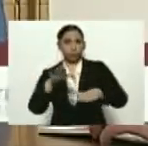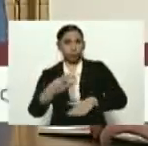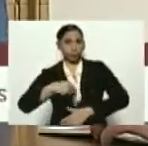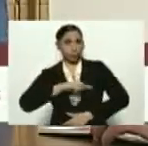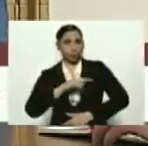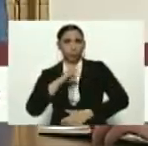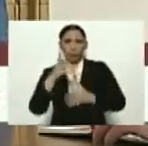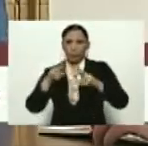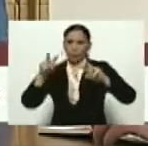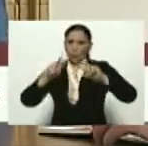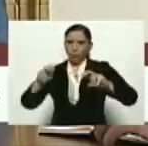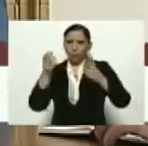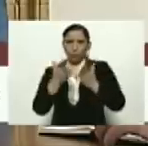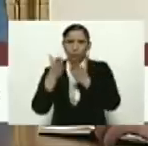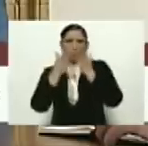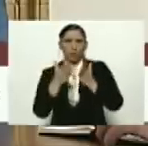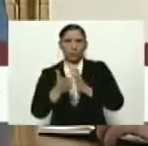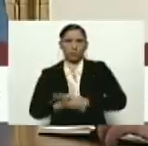estamos estudiando